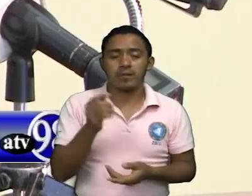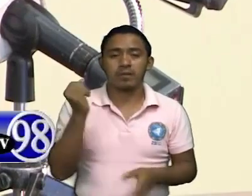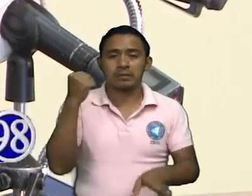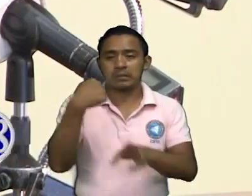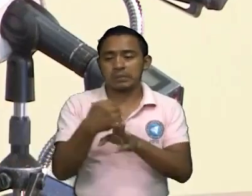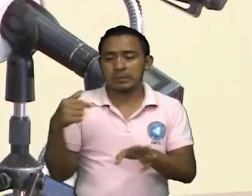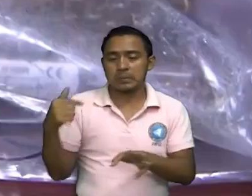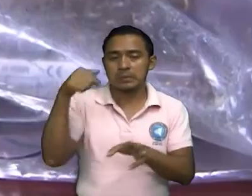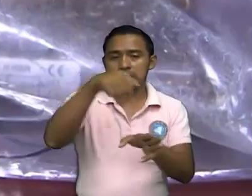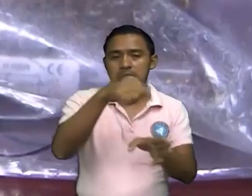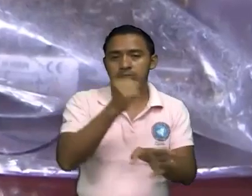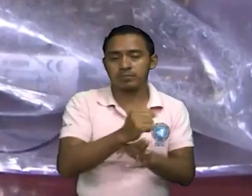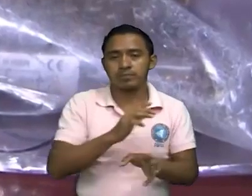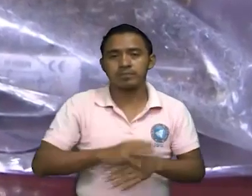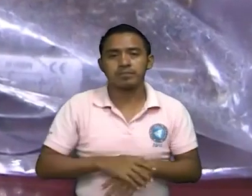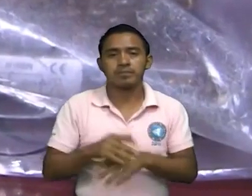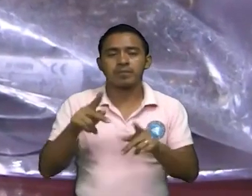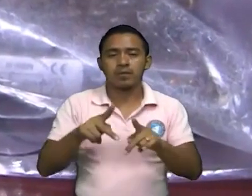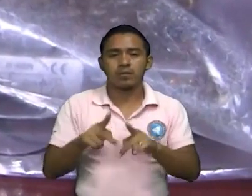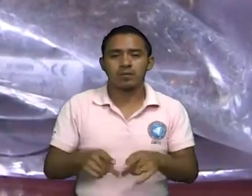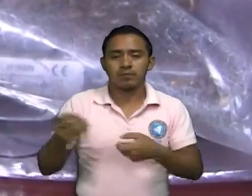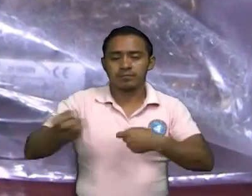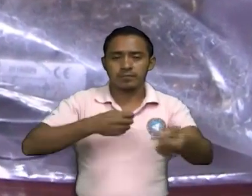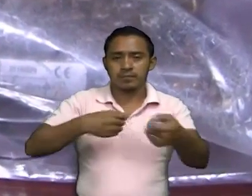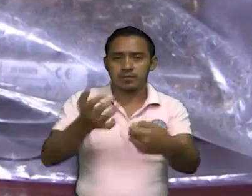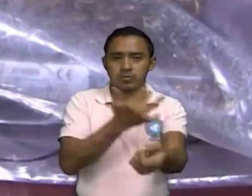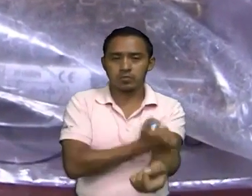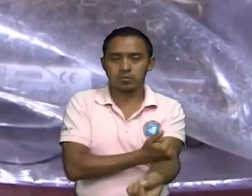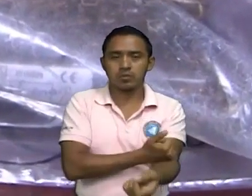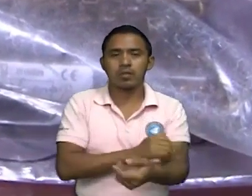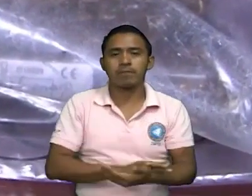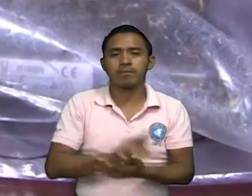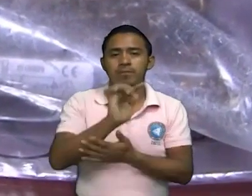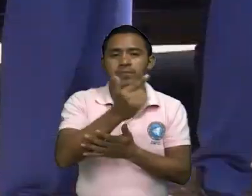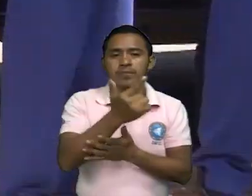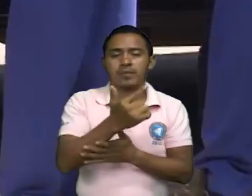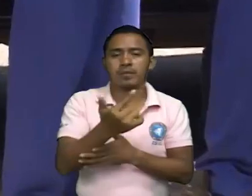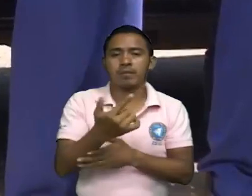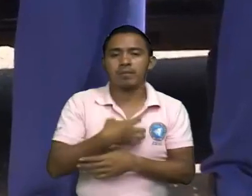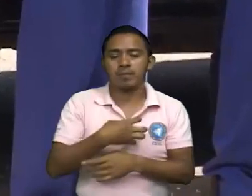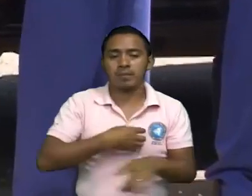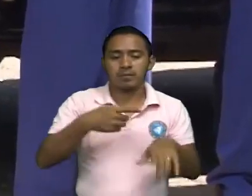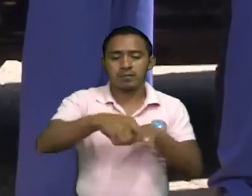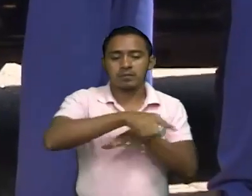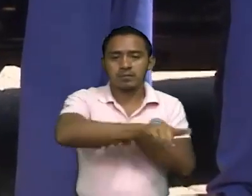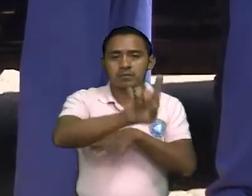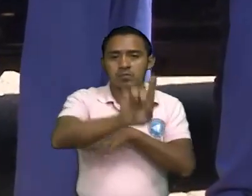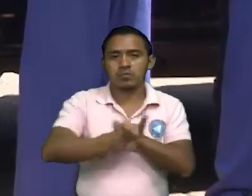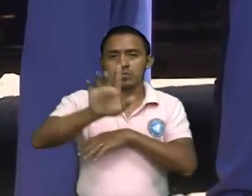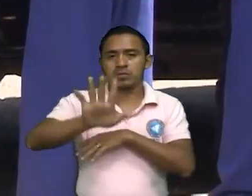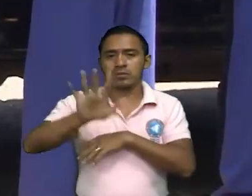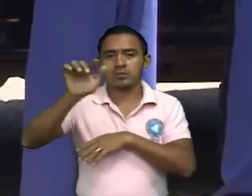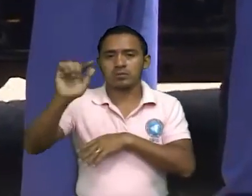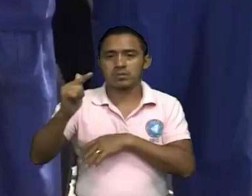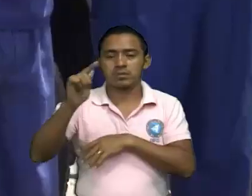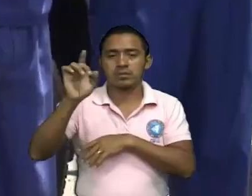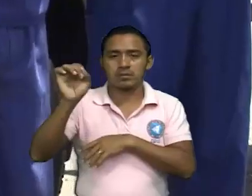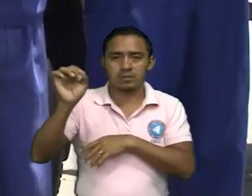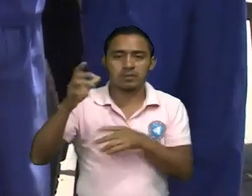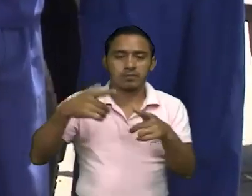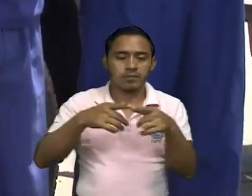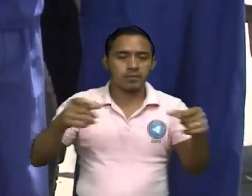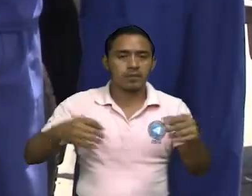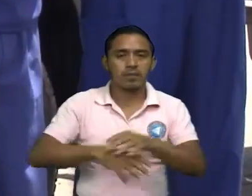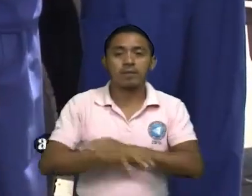de asesinato. De las personas abastecedoras de droga, 7 lo hacían en los distritos 1, 5, 7 y 10 de Managua.